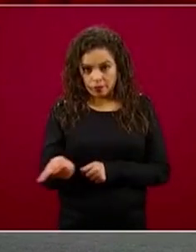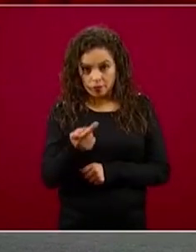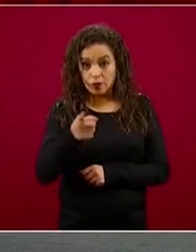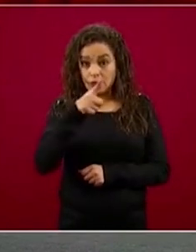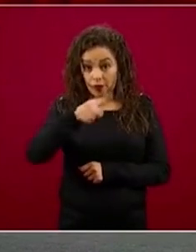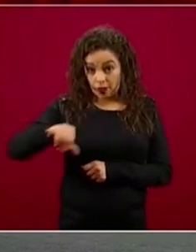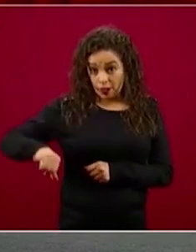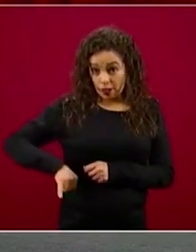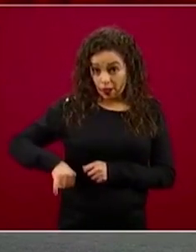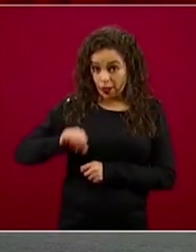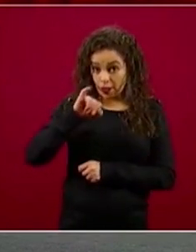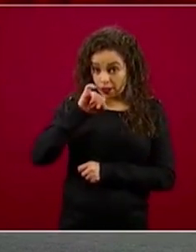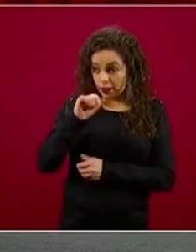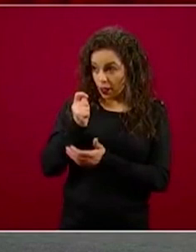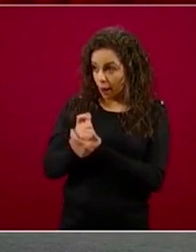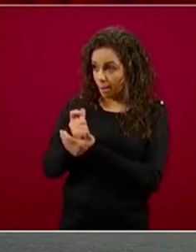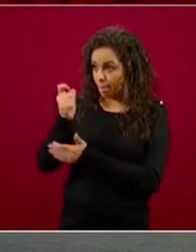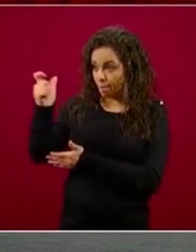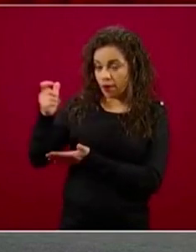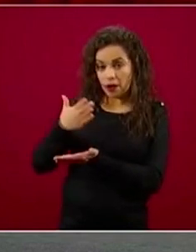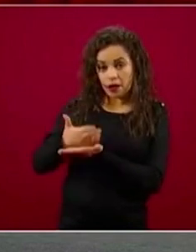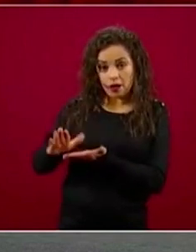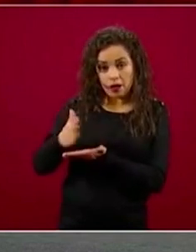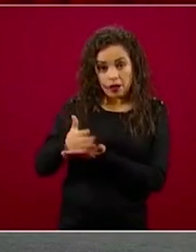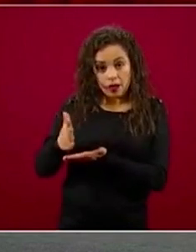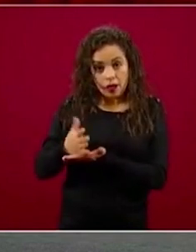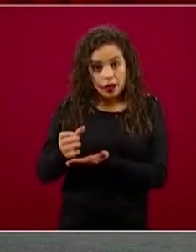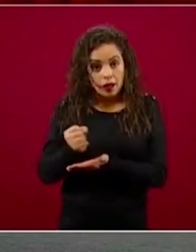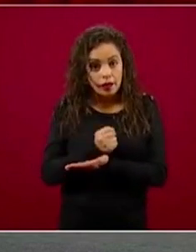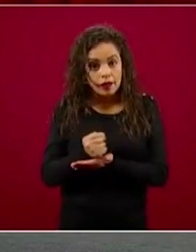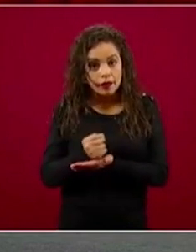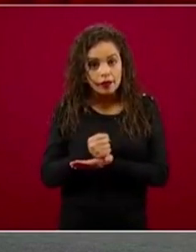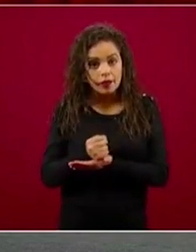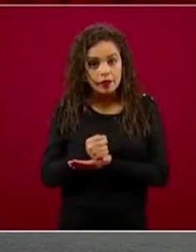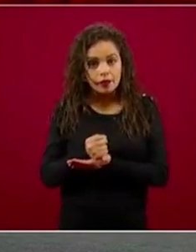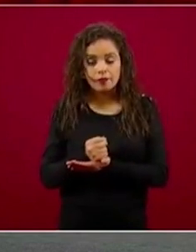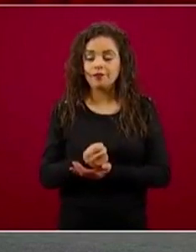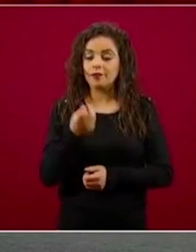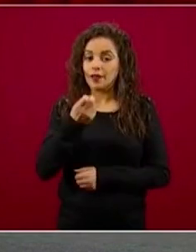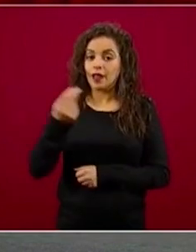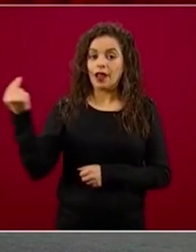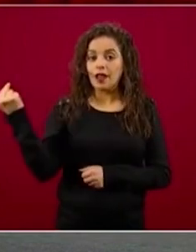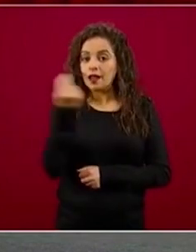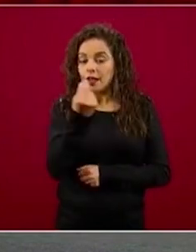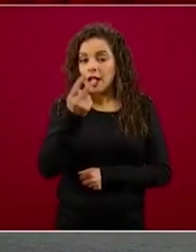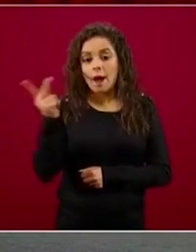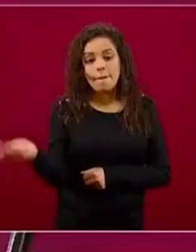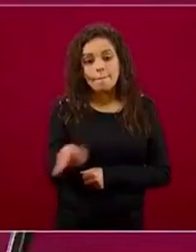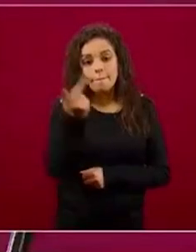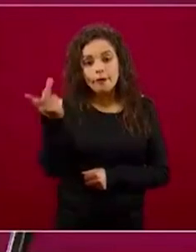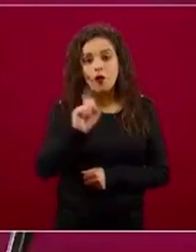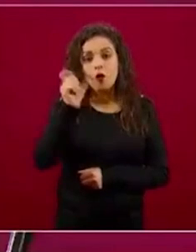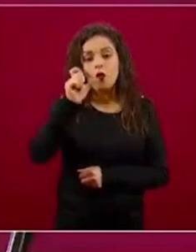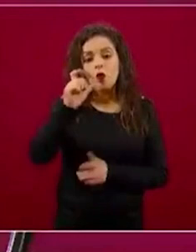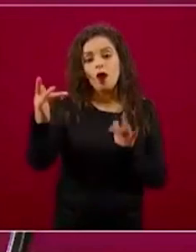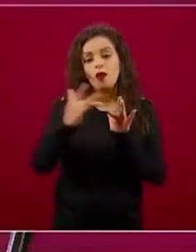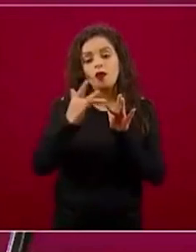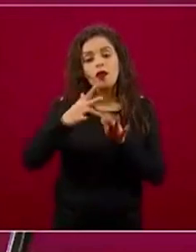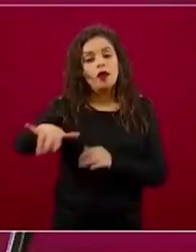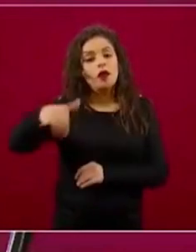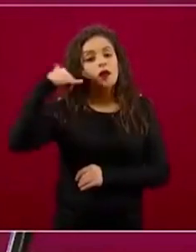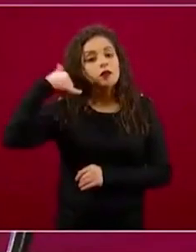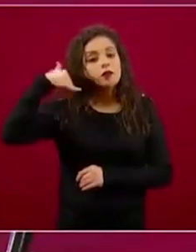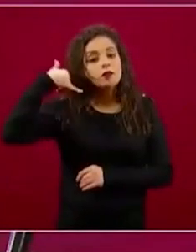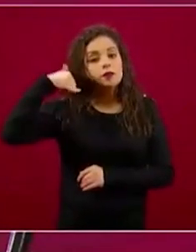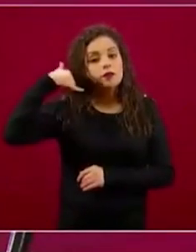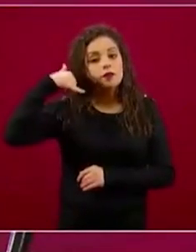ese crédito? Y entonces esa es la pregunta que necesitábamos hacer cuando llamamos por teléfono a todos los